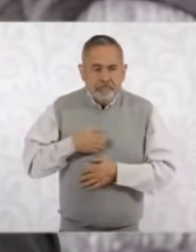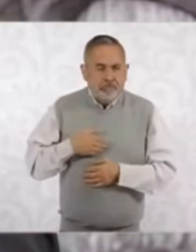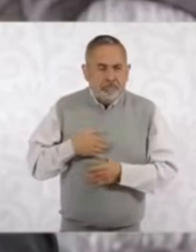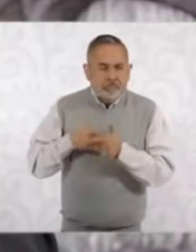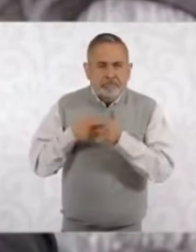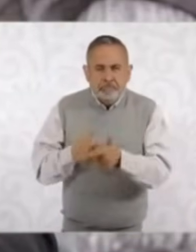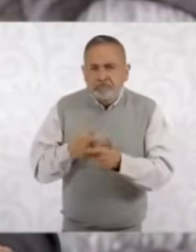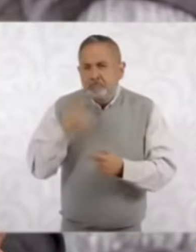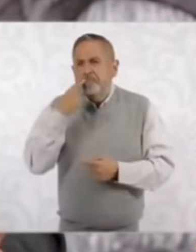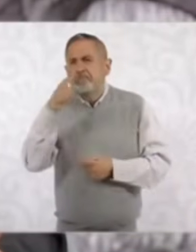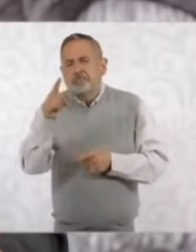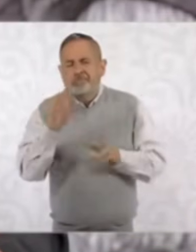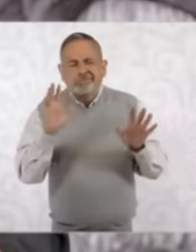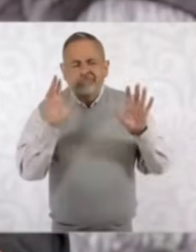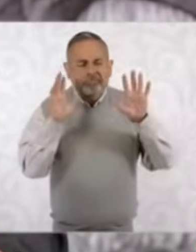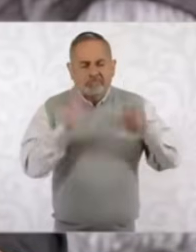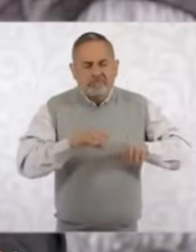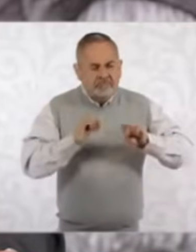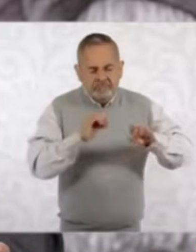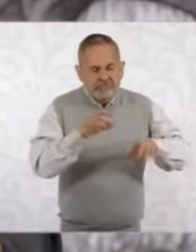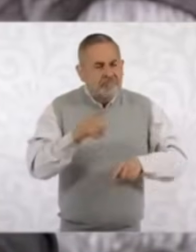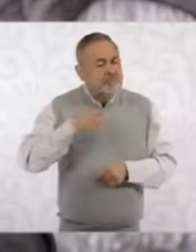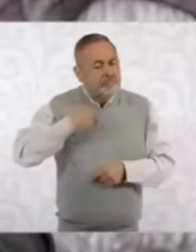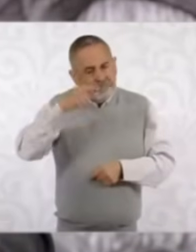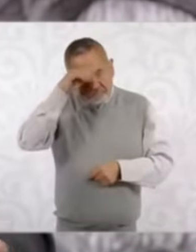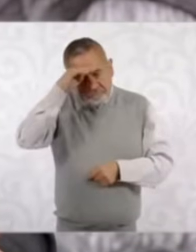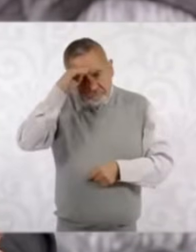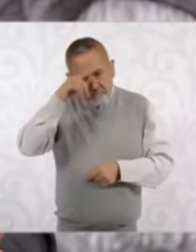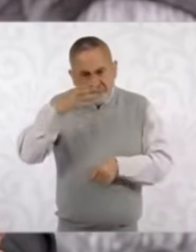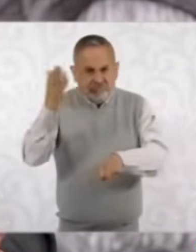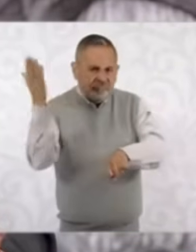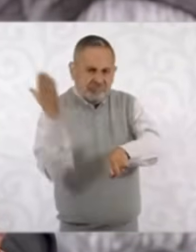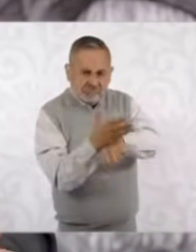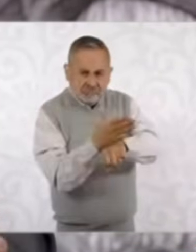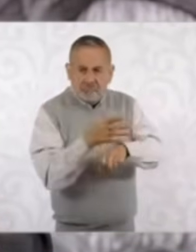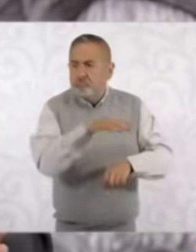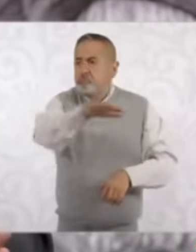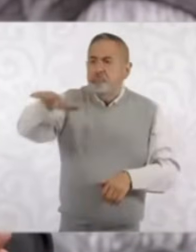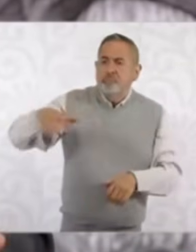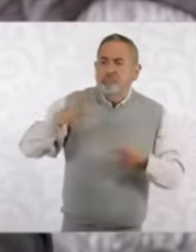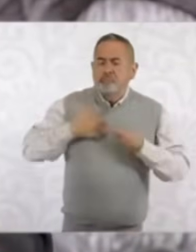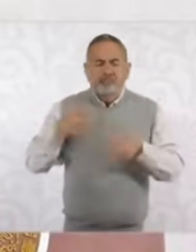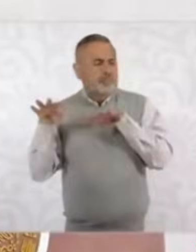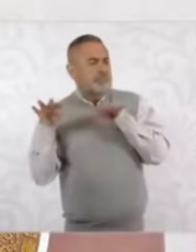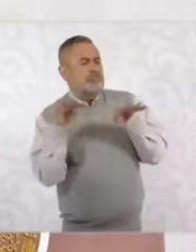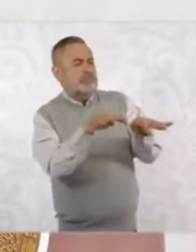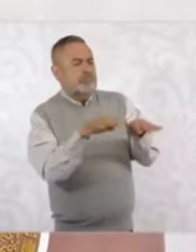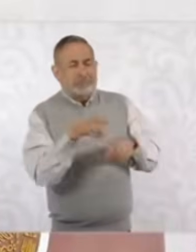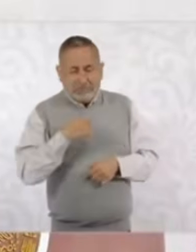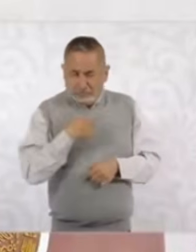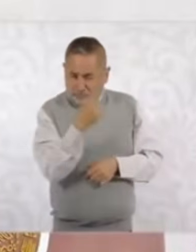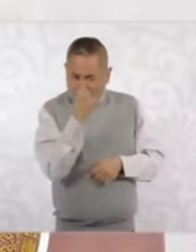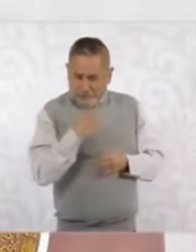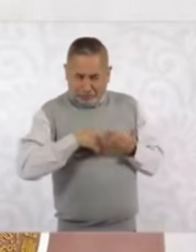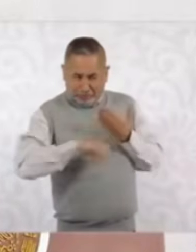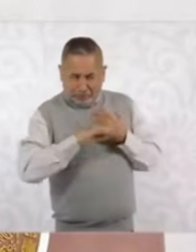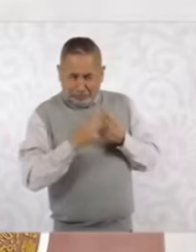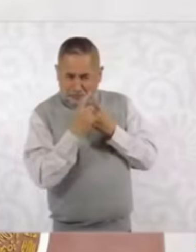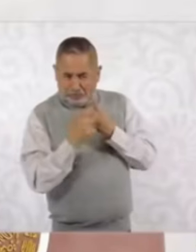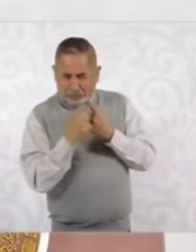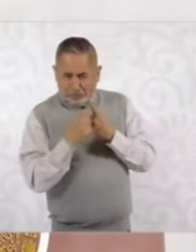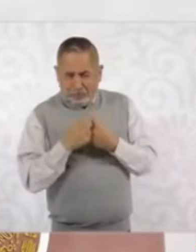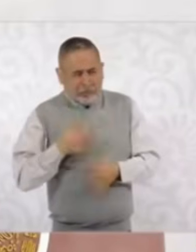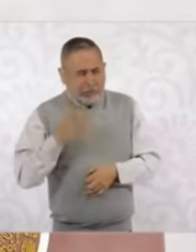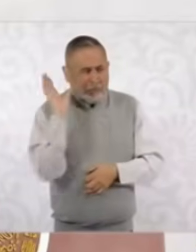continuaré. Mi intención fundamental era que hubiese sobre todo una sanción social. En lo personal a mí no me afectaba esa